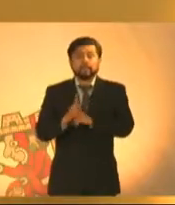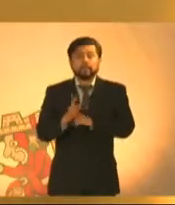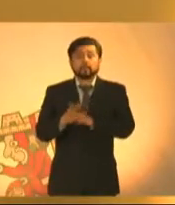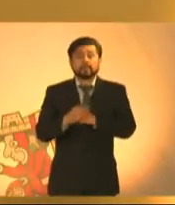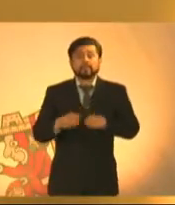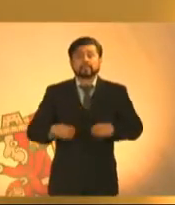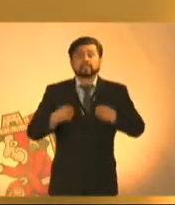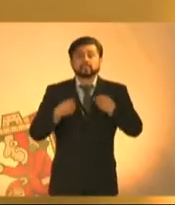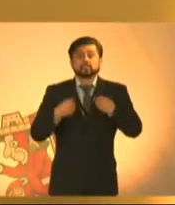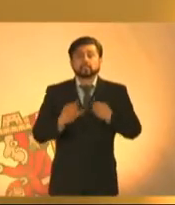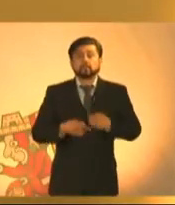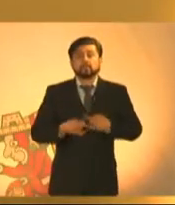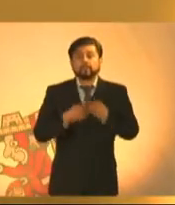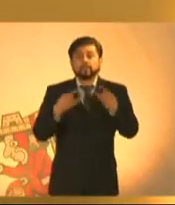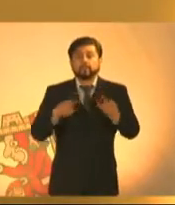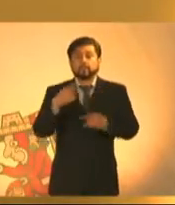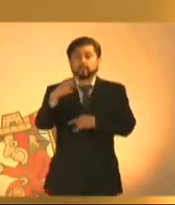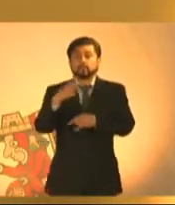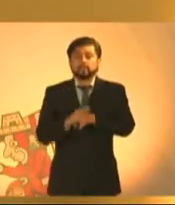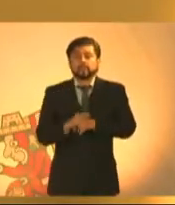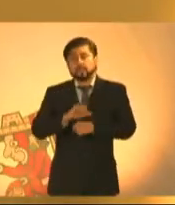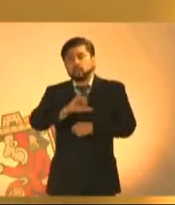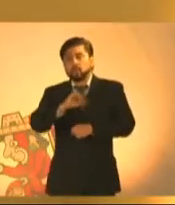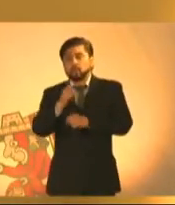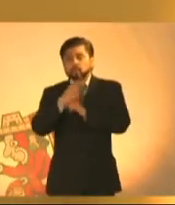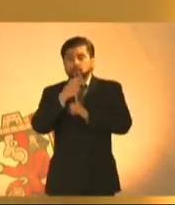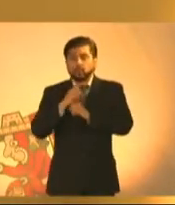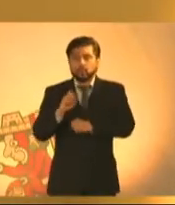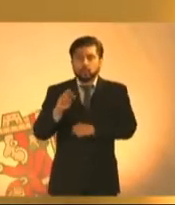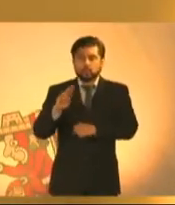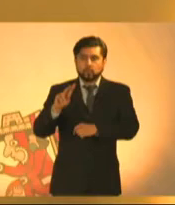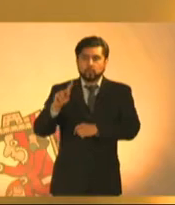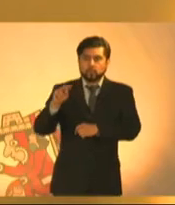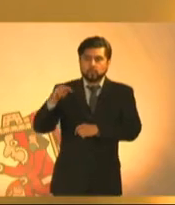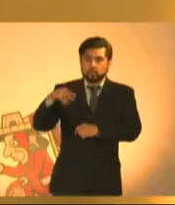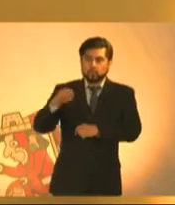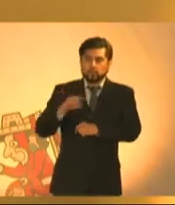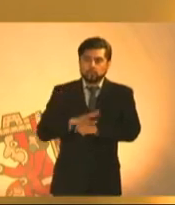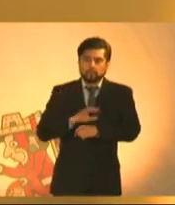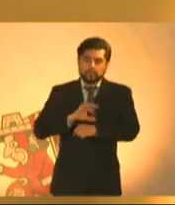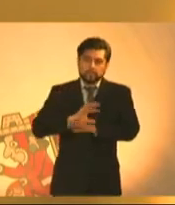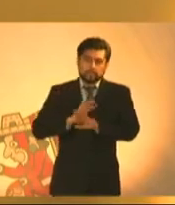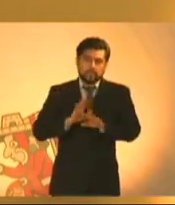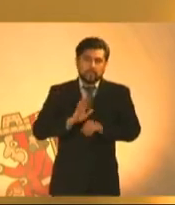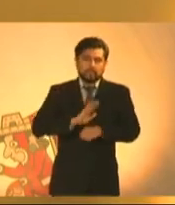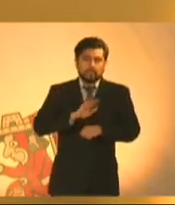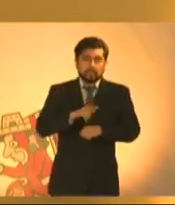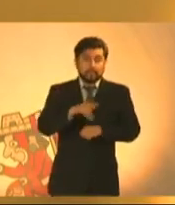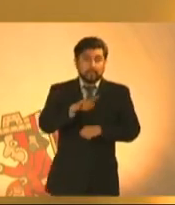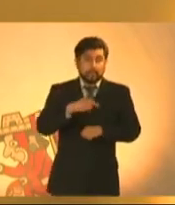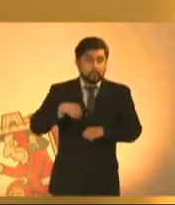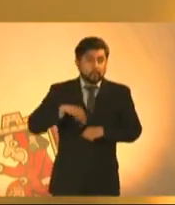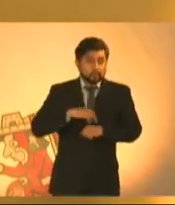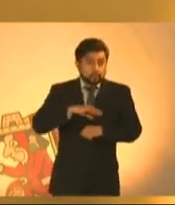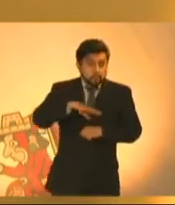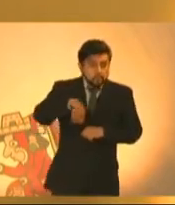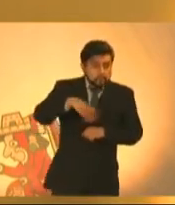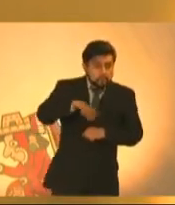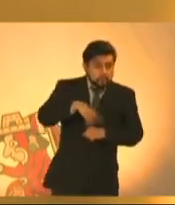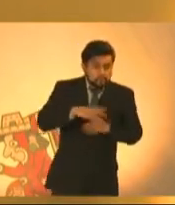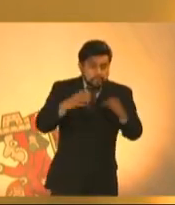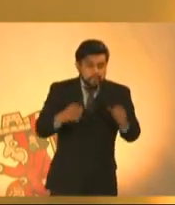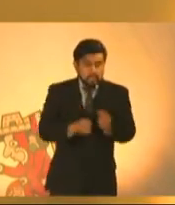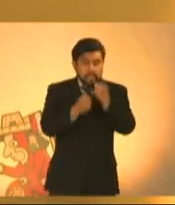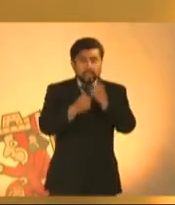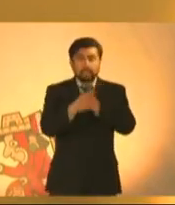otro vasco-navarro ortuño ha hoy fallecido decidido pero que logramos rescatar los